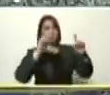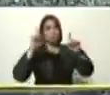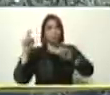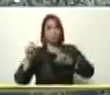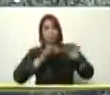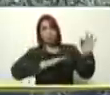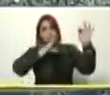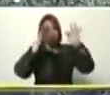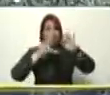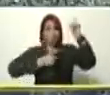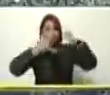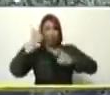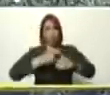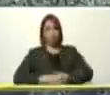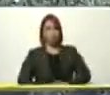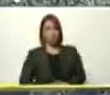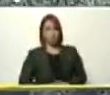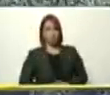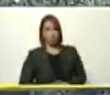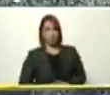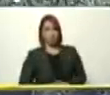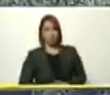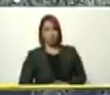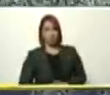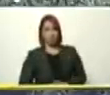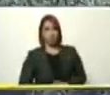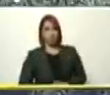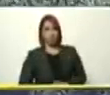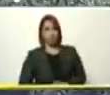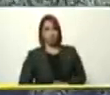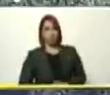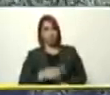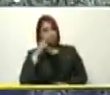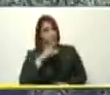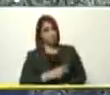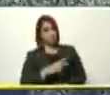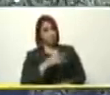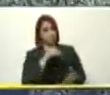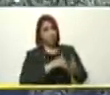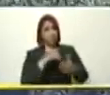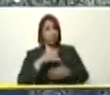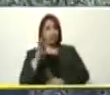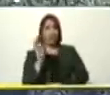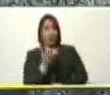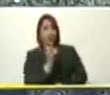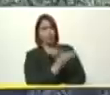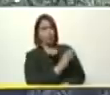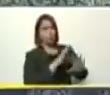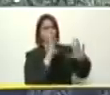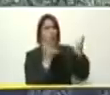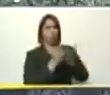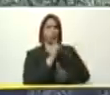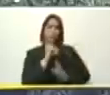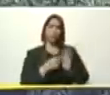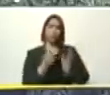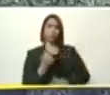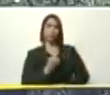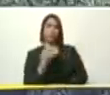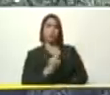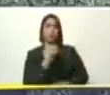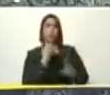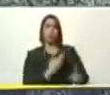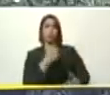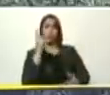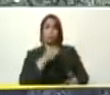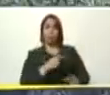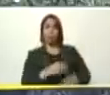del comandante Hugo Chávez, y que le acaba de dar una lección al mundo entero. no solamente desde el punto de vista del resultado, sino